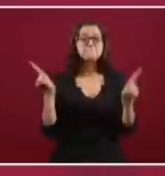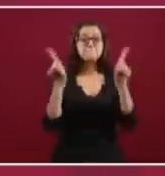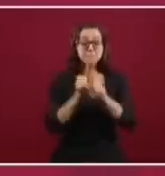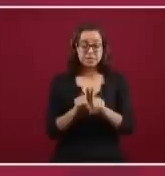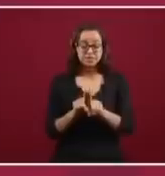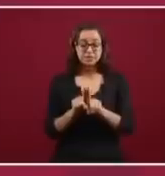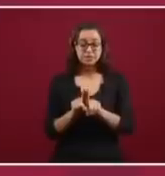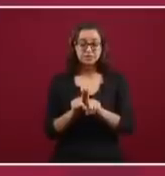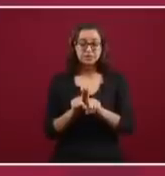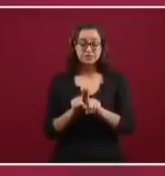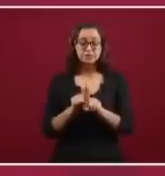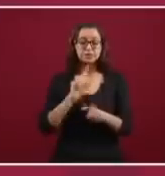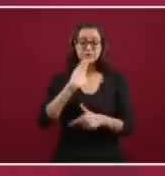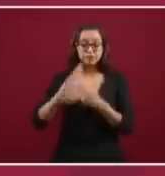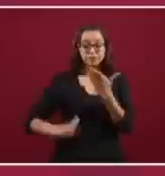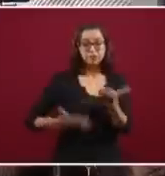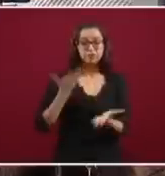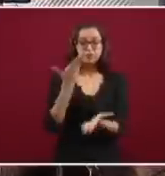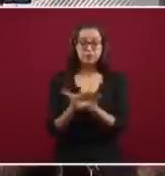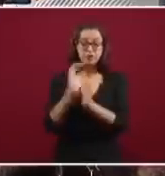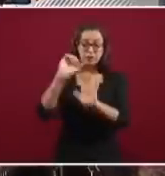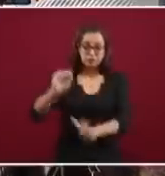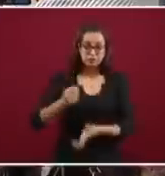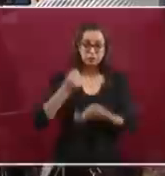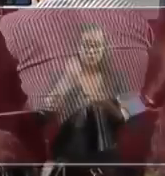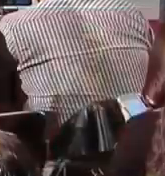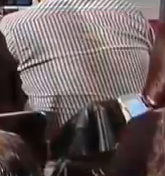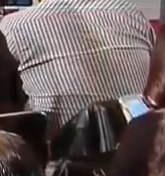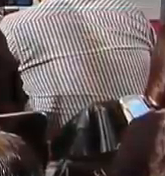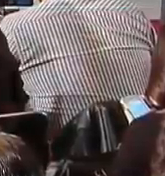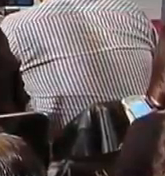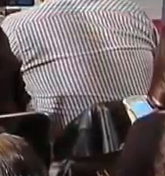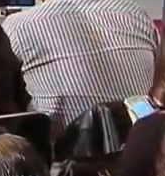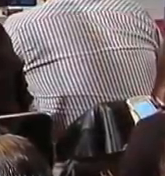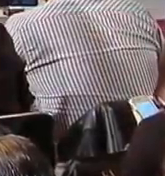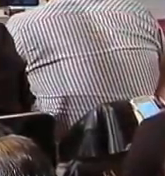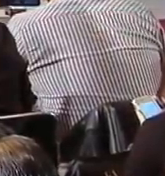como el presupuesto.